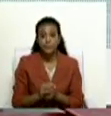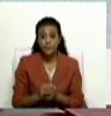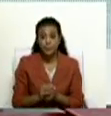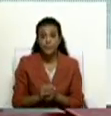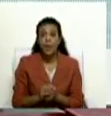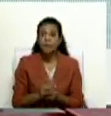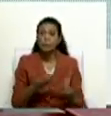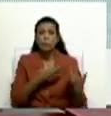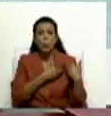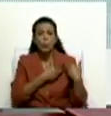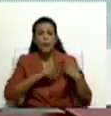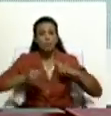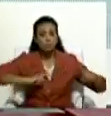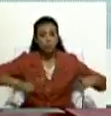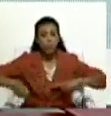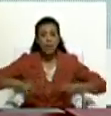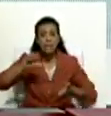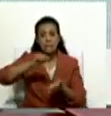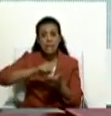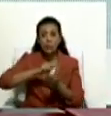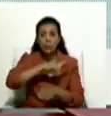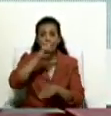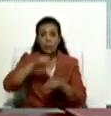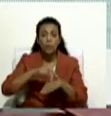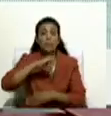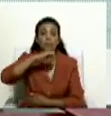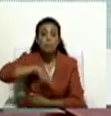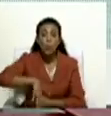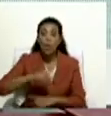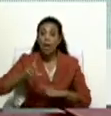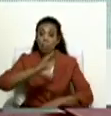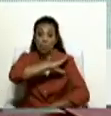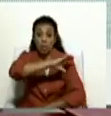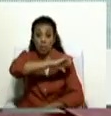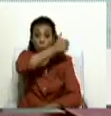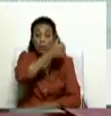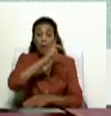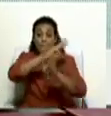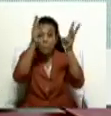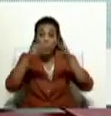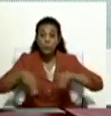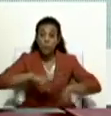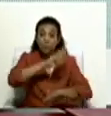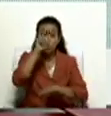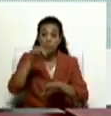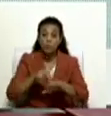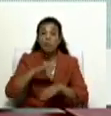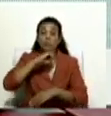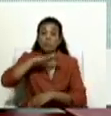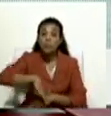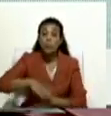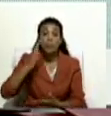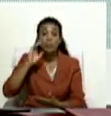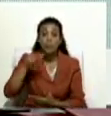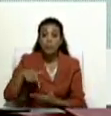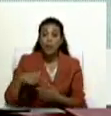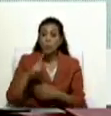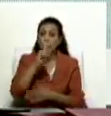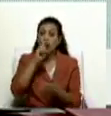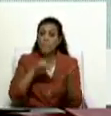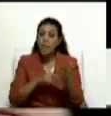desempeñó como director ejecutivo del Centro Nacional de historia y fue director del Museo Nacional de historia y entre los años